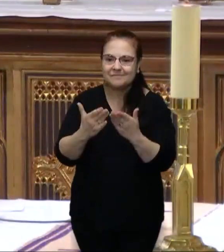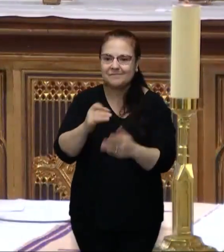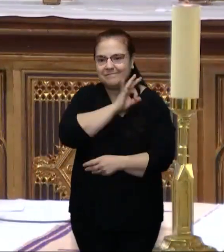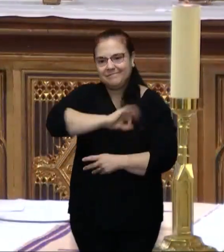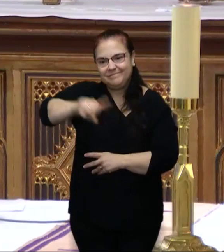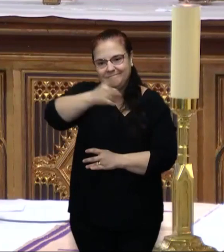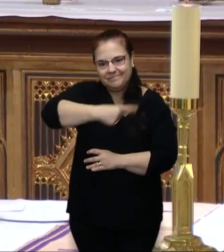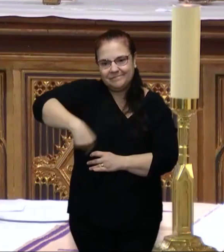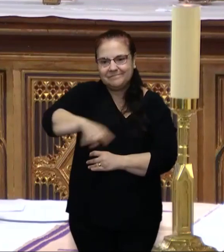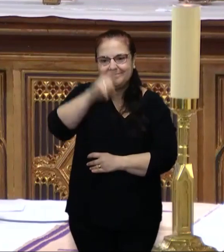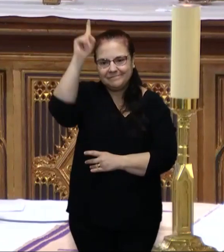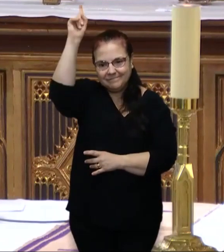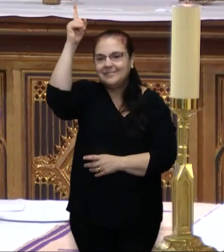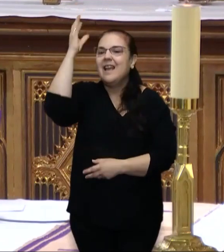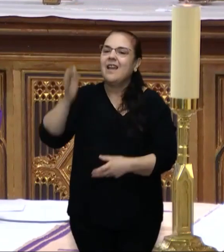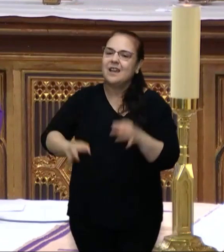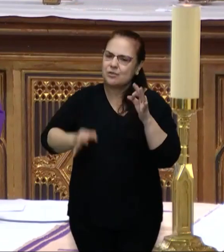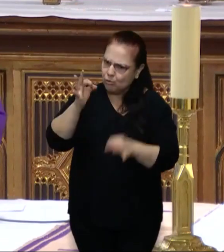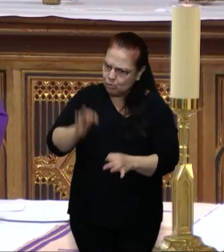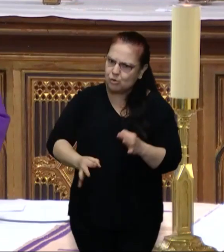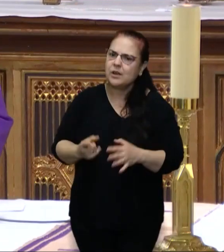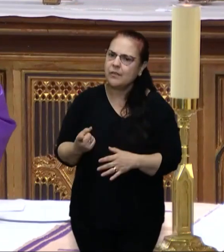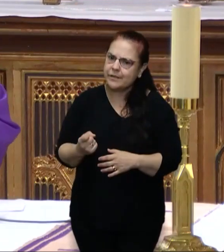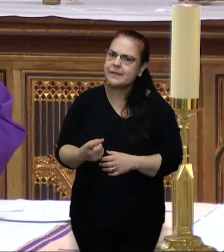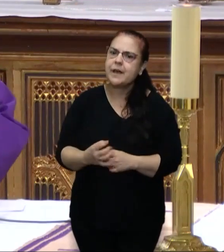Demos gracias al Señor nuestro Dios.